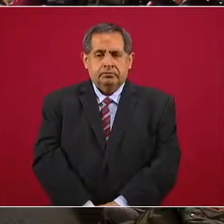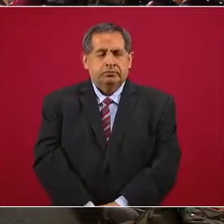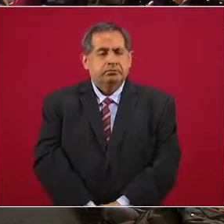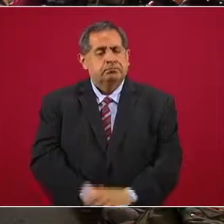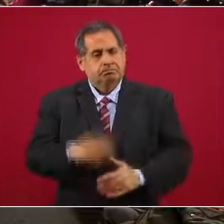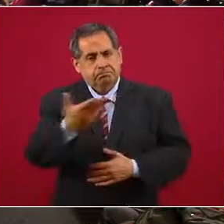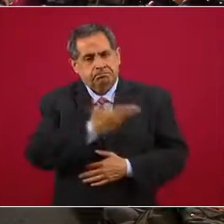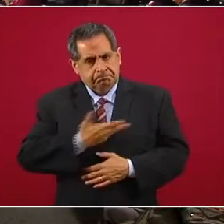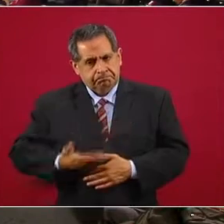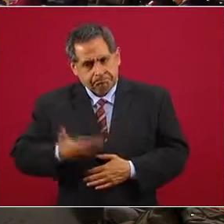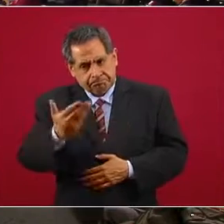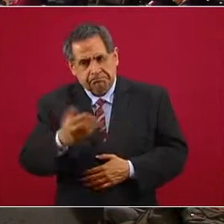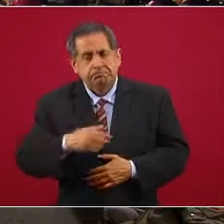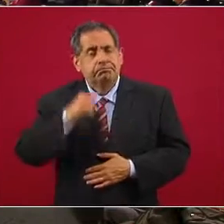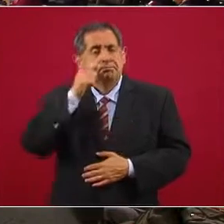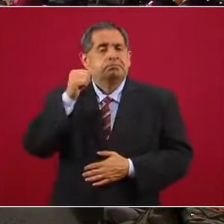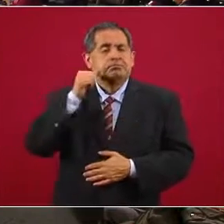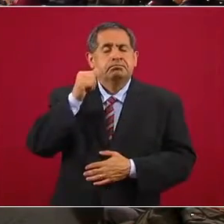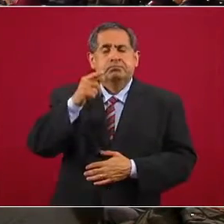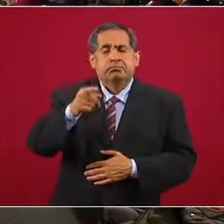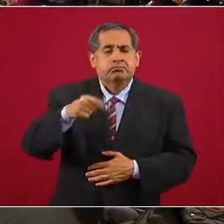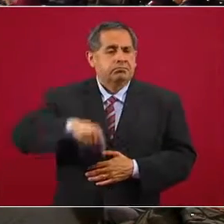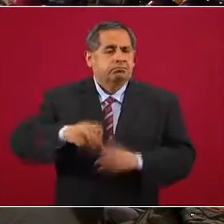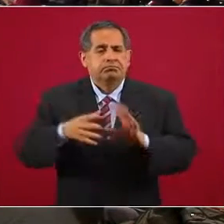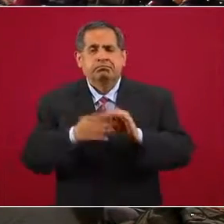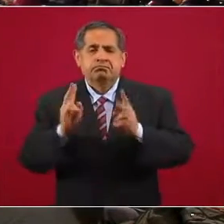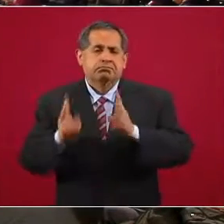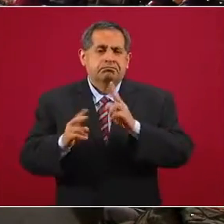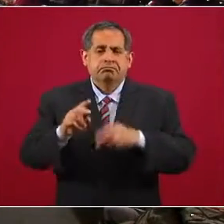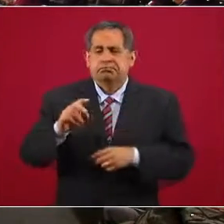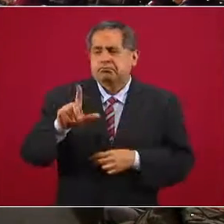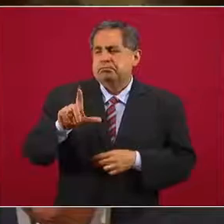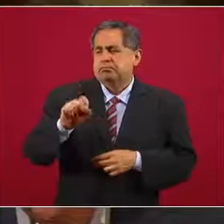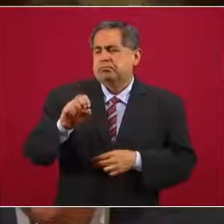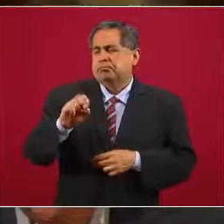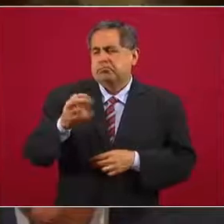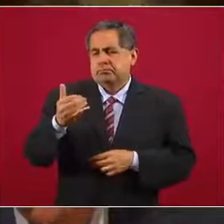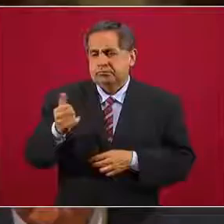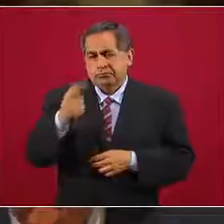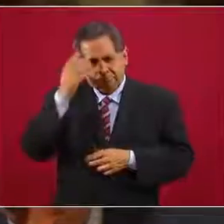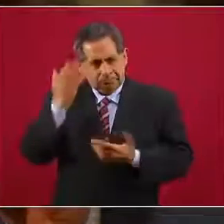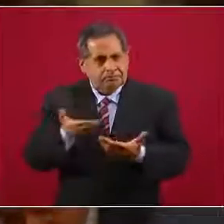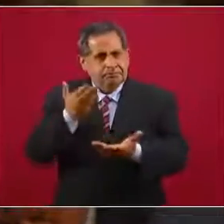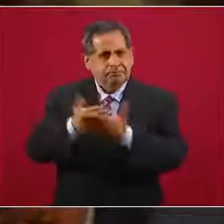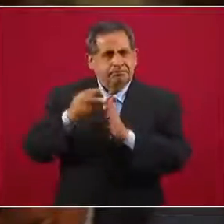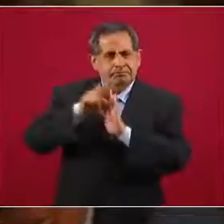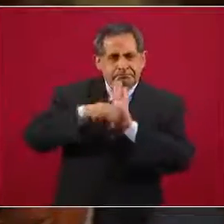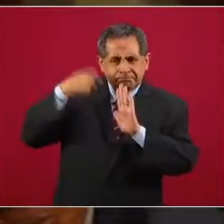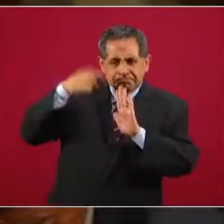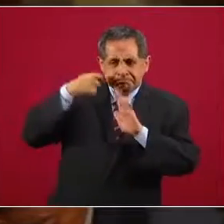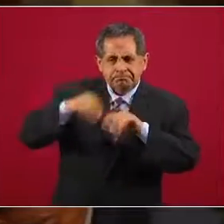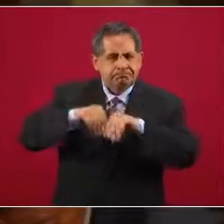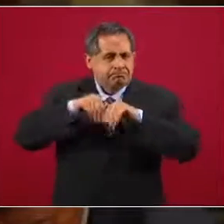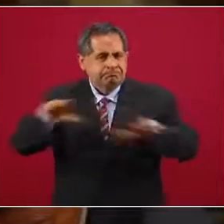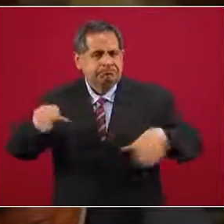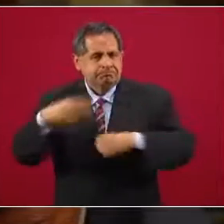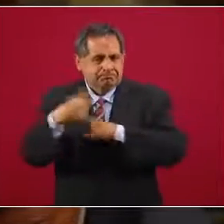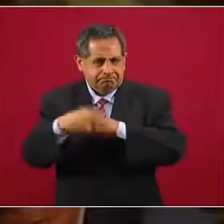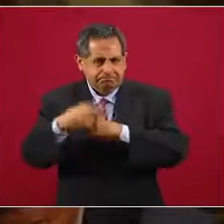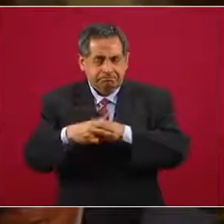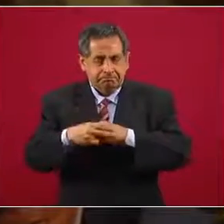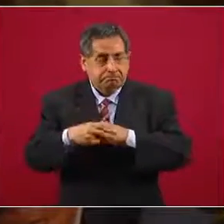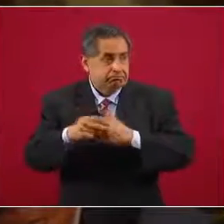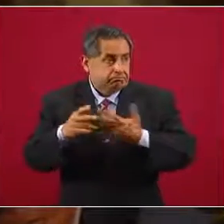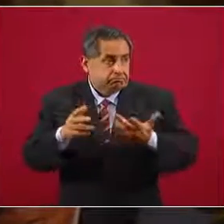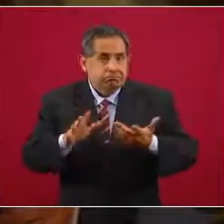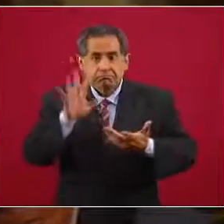Presidente, y ayer hablaba usted aquí del caso Lozoya, decía que se presentara un video en redes sociales, en televisión, parece